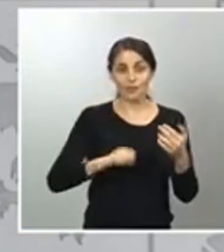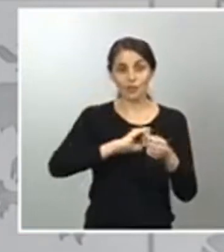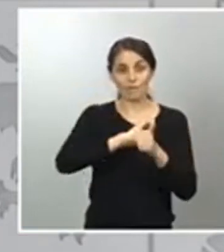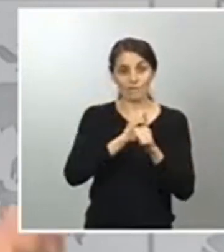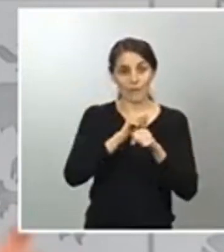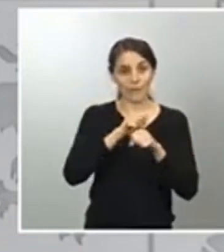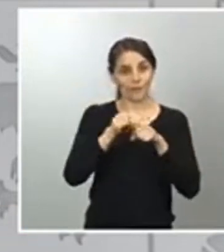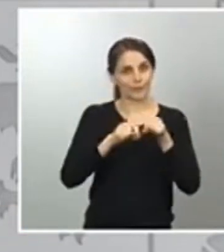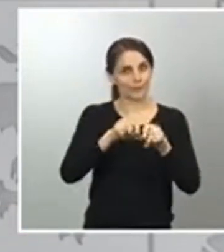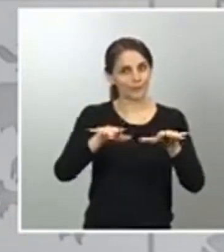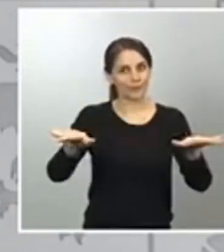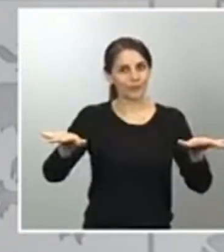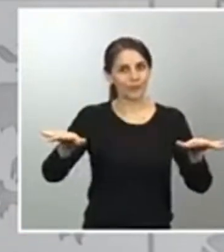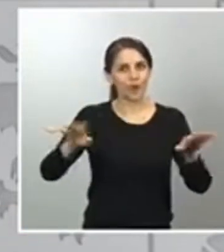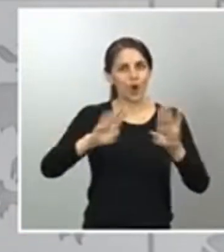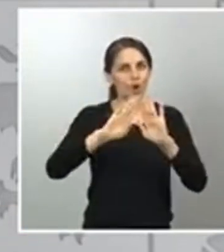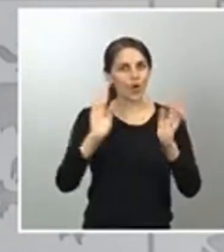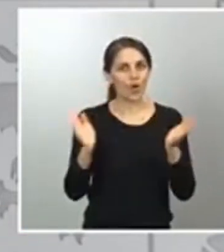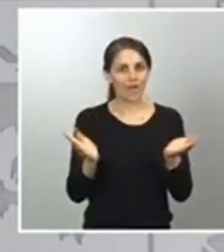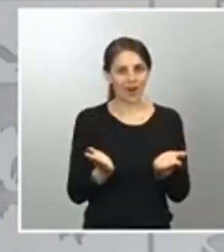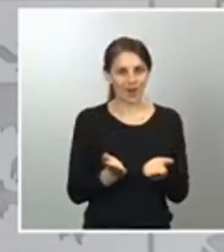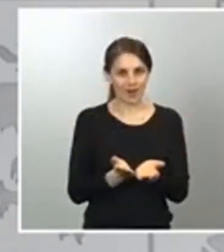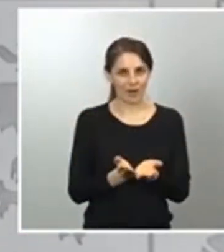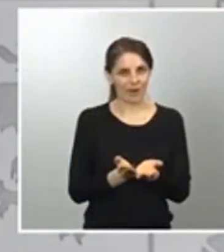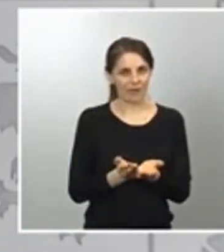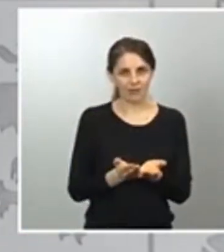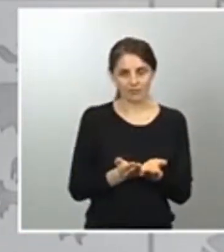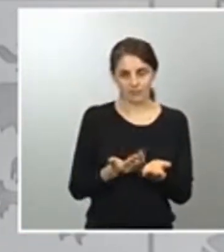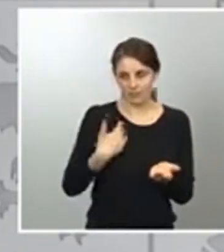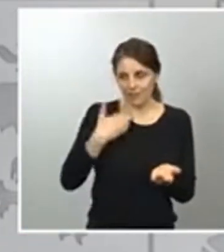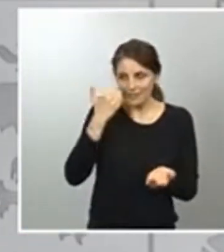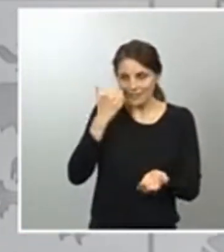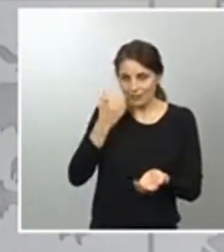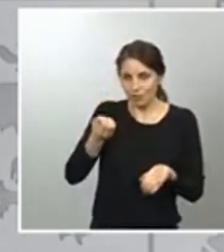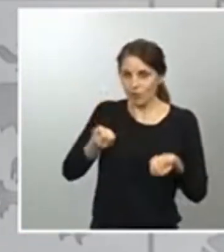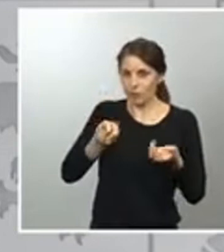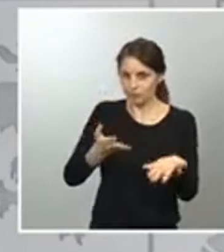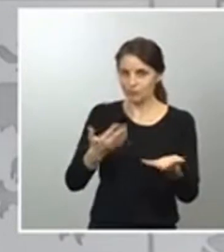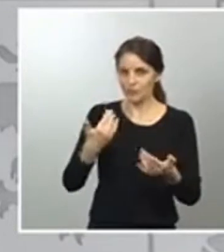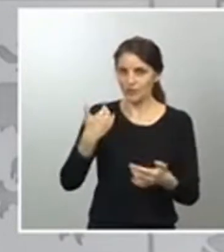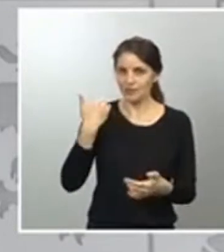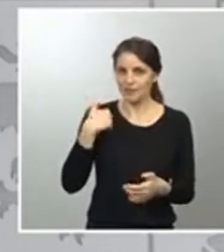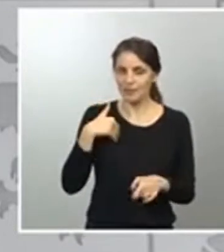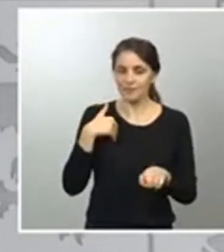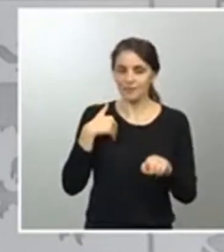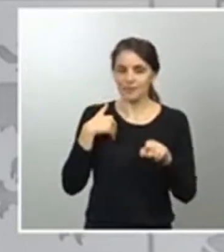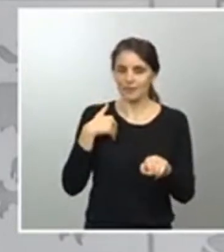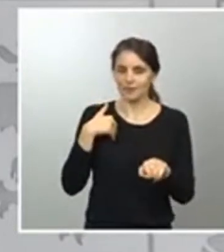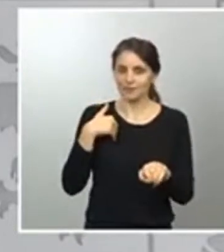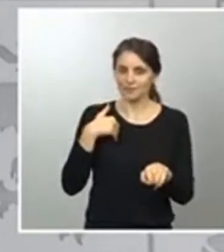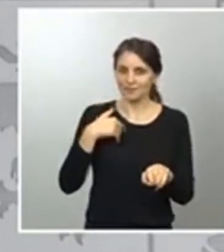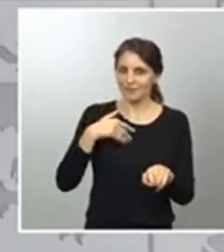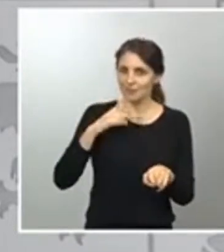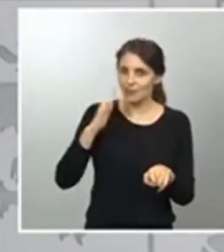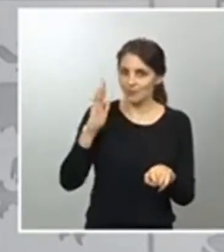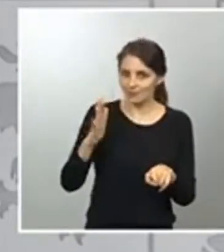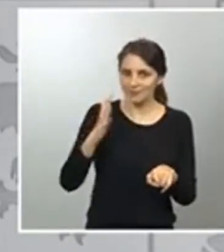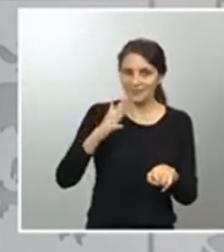mi comparecencia y también en la anterior comparecencia del pasado sábado, a 5 de las 7 principales economías del